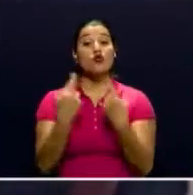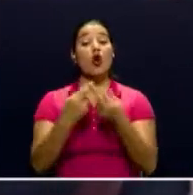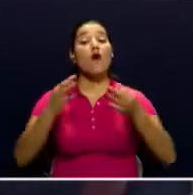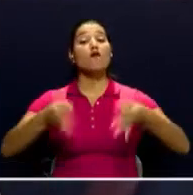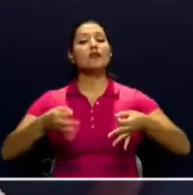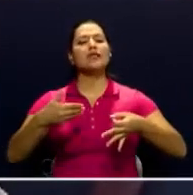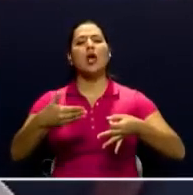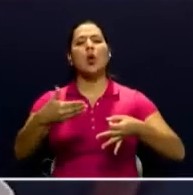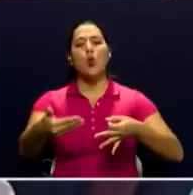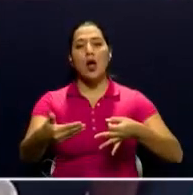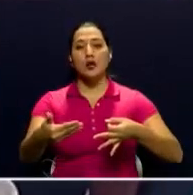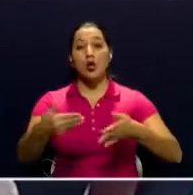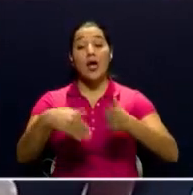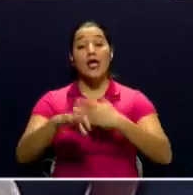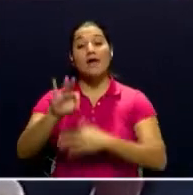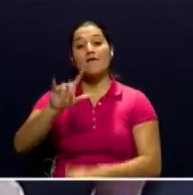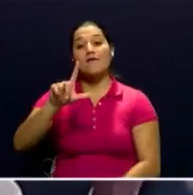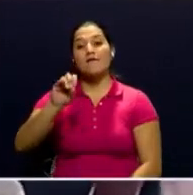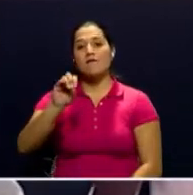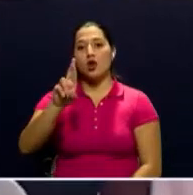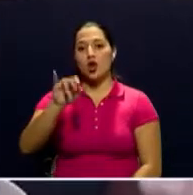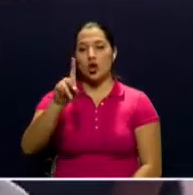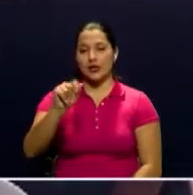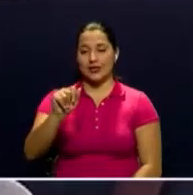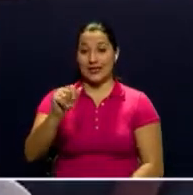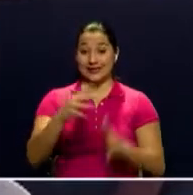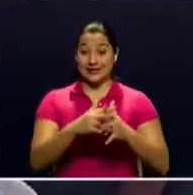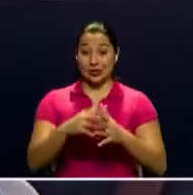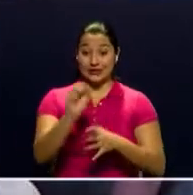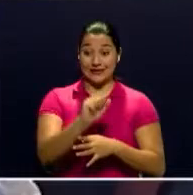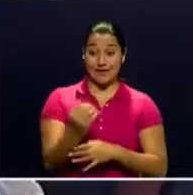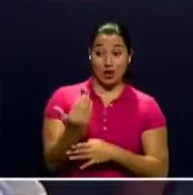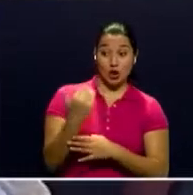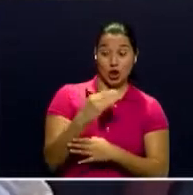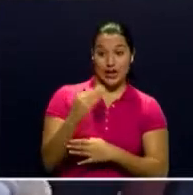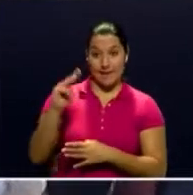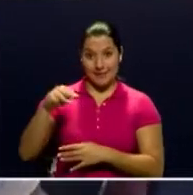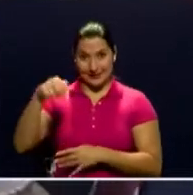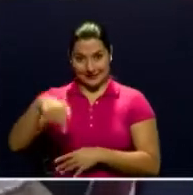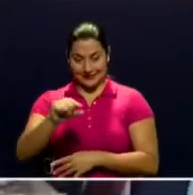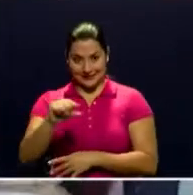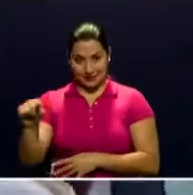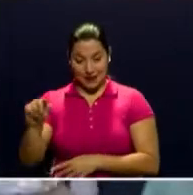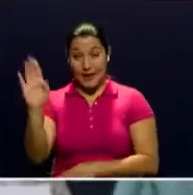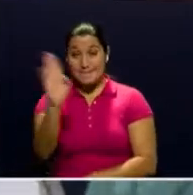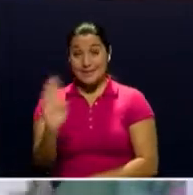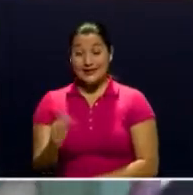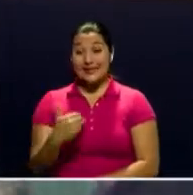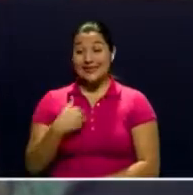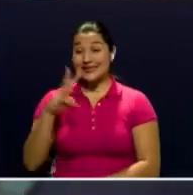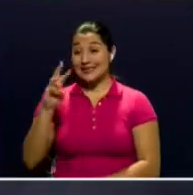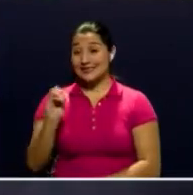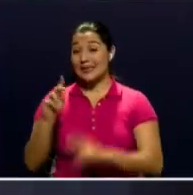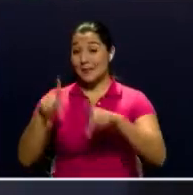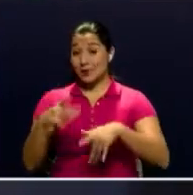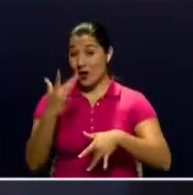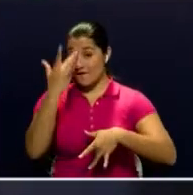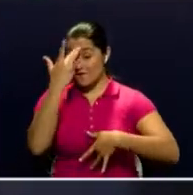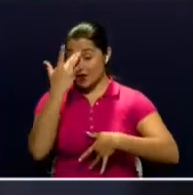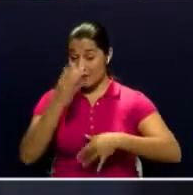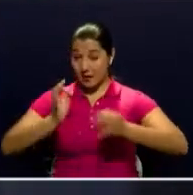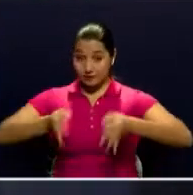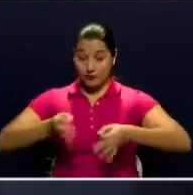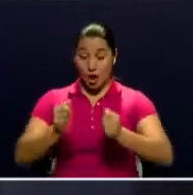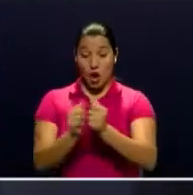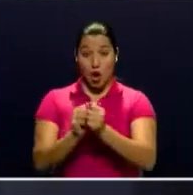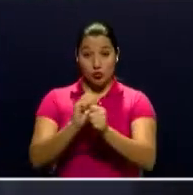se llevó a cabo en la Florida, Estados Unidos, entre el sábado anterior y el martes de esta semana. Brasil tiene 60 casos de coronavirus